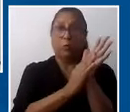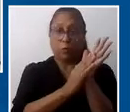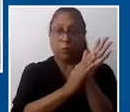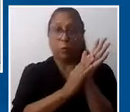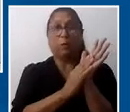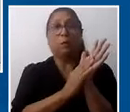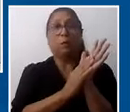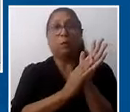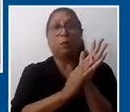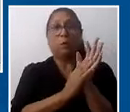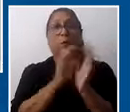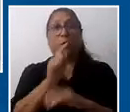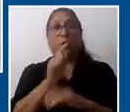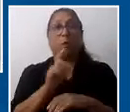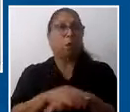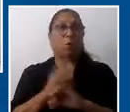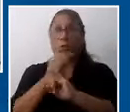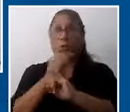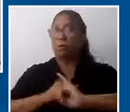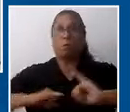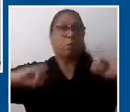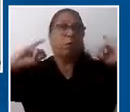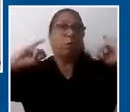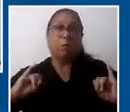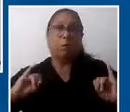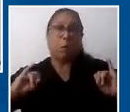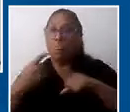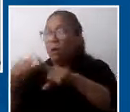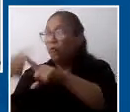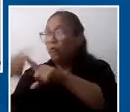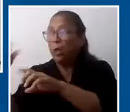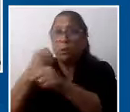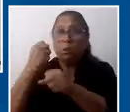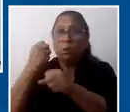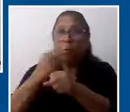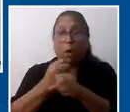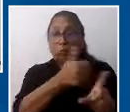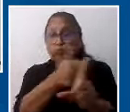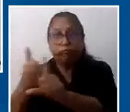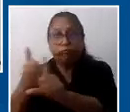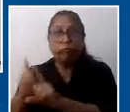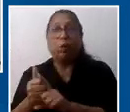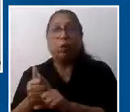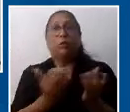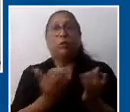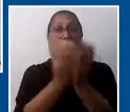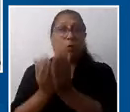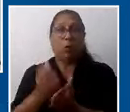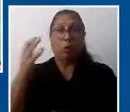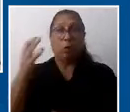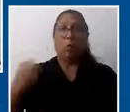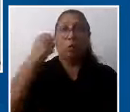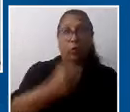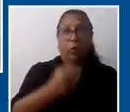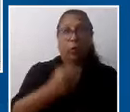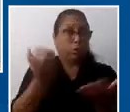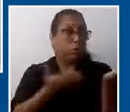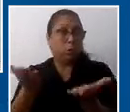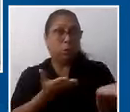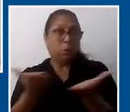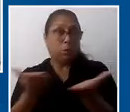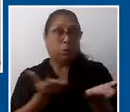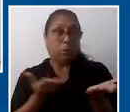Que independientemente del tipo de gestión que tengan las entidades educativas que ofertan el servicio educativo,